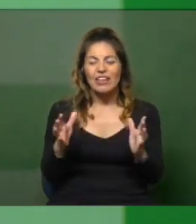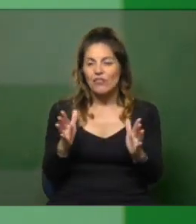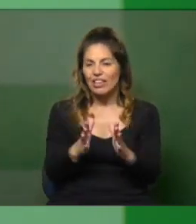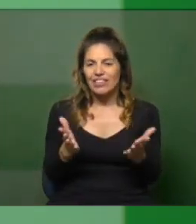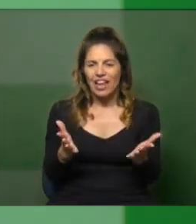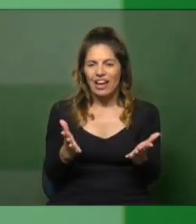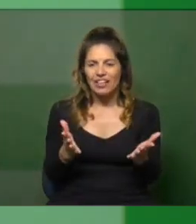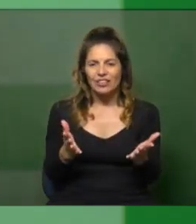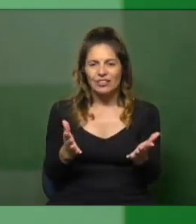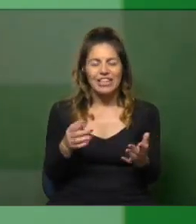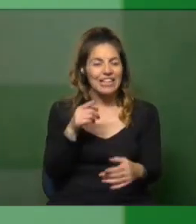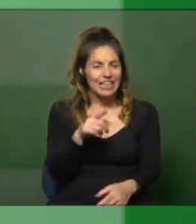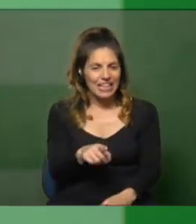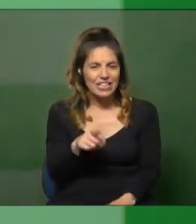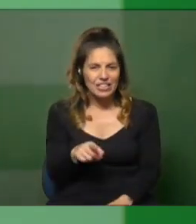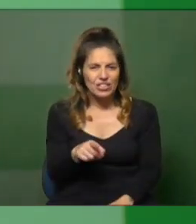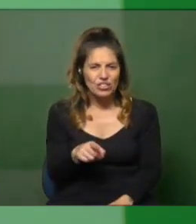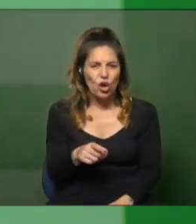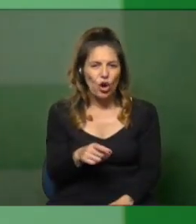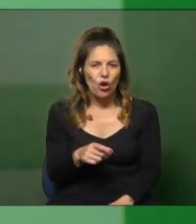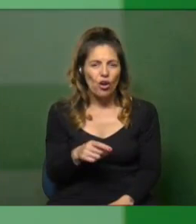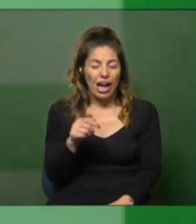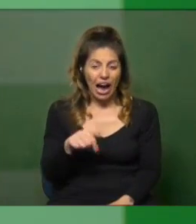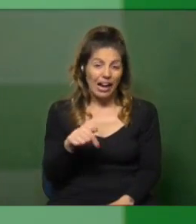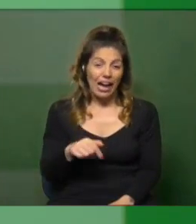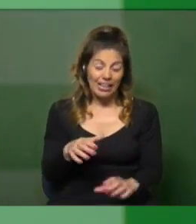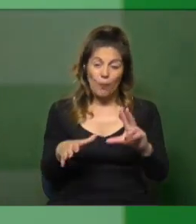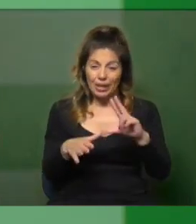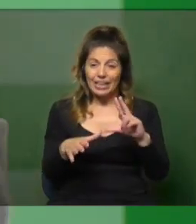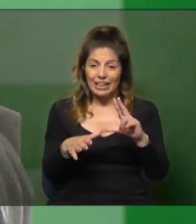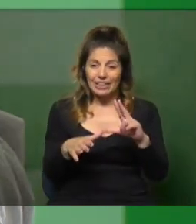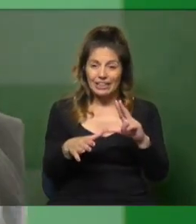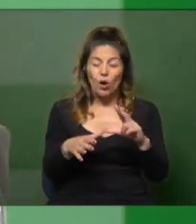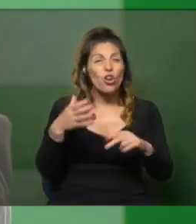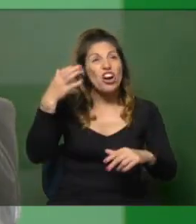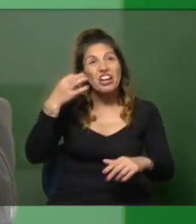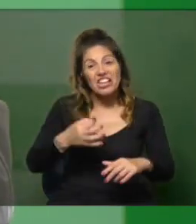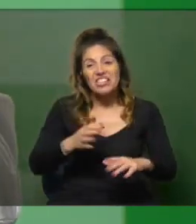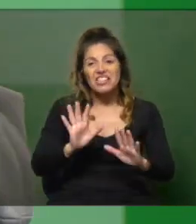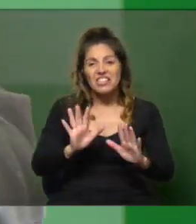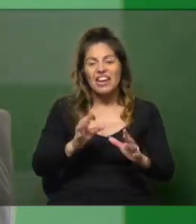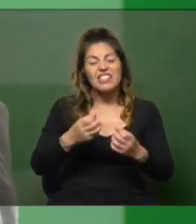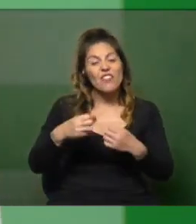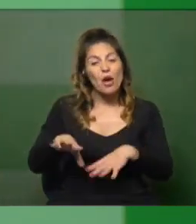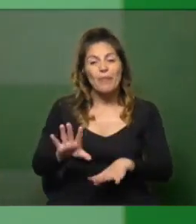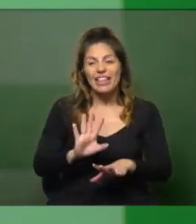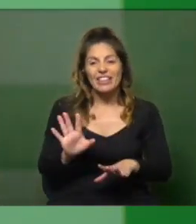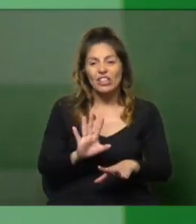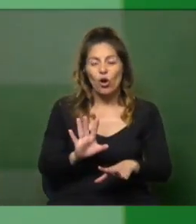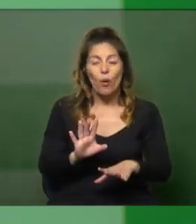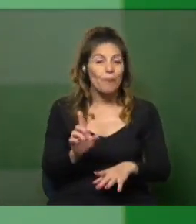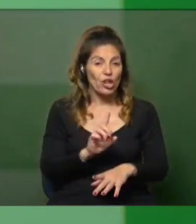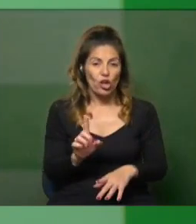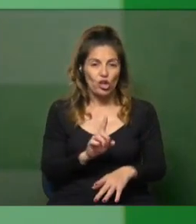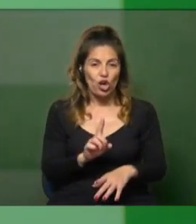este eso ha permeado en América Latina uno creía que se había un poco perdido ya como efecto